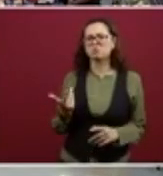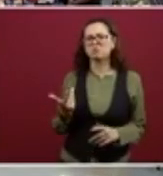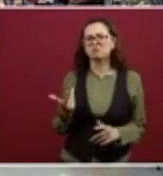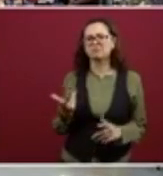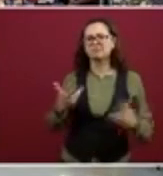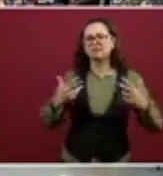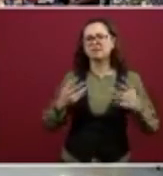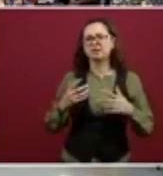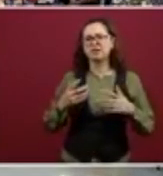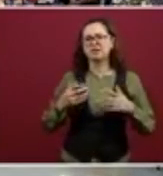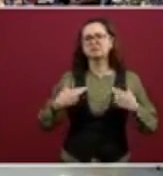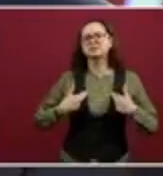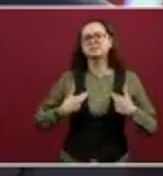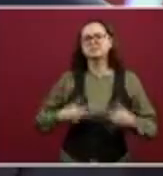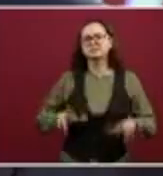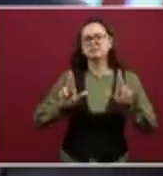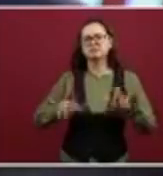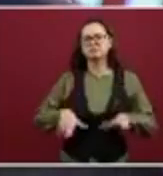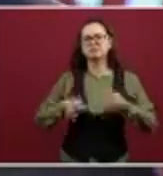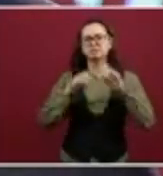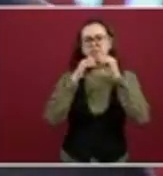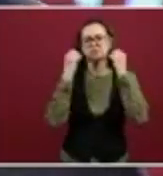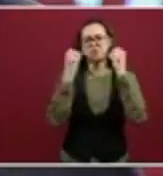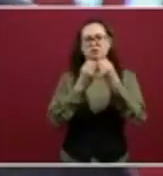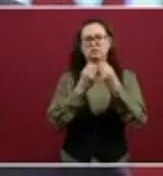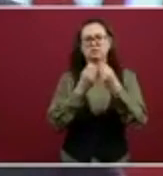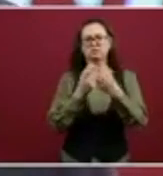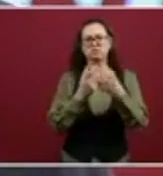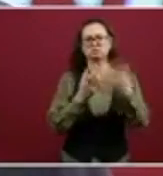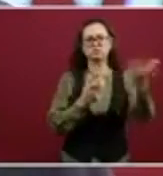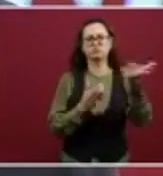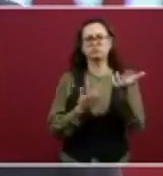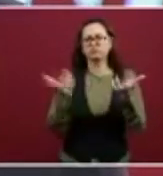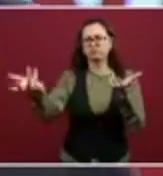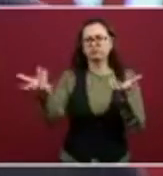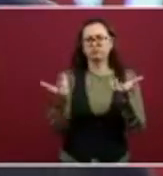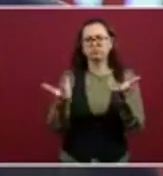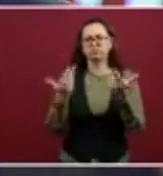representantes de las organizaciones.